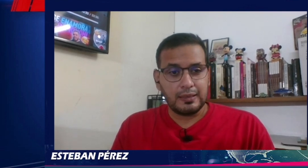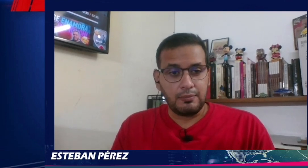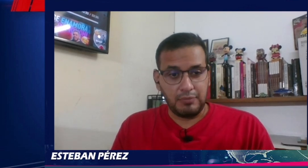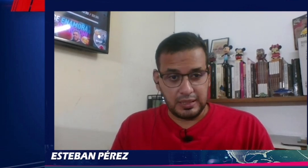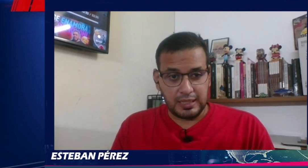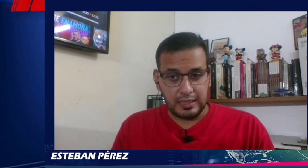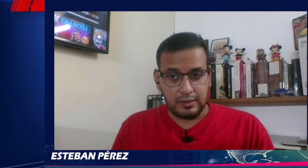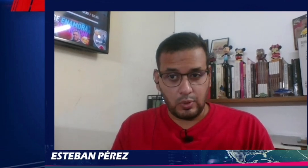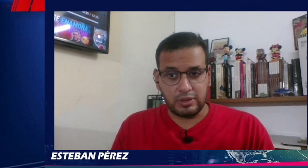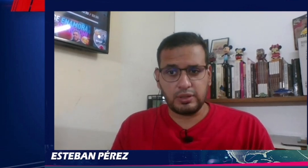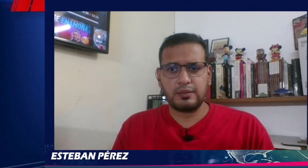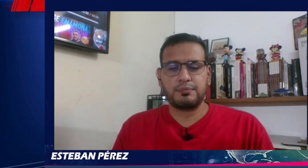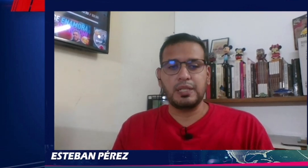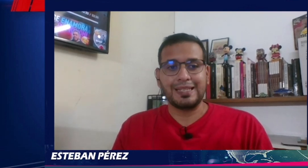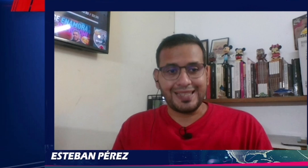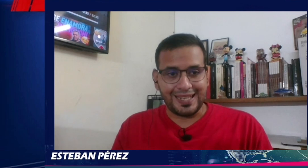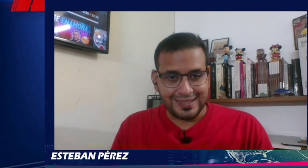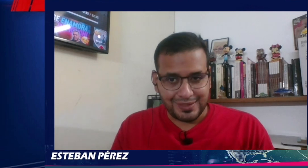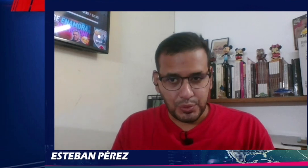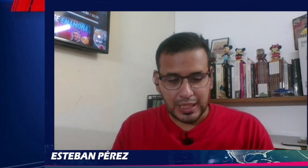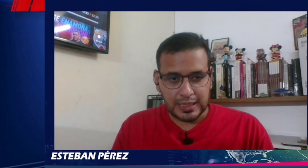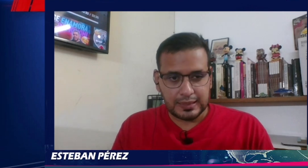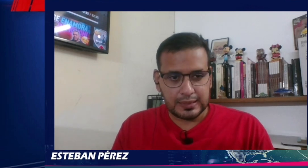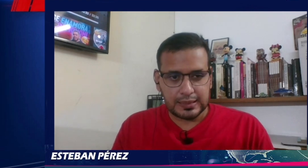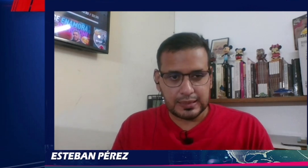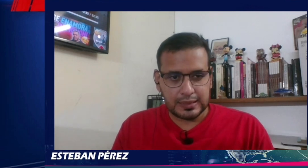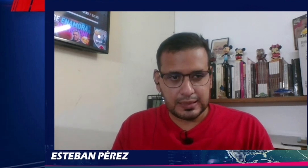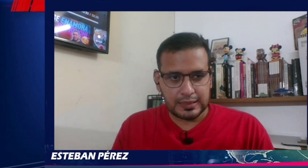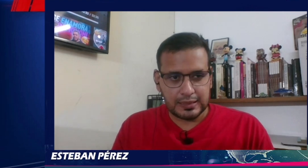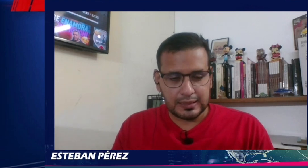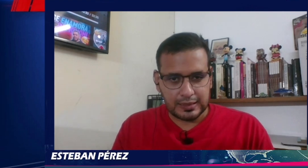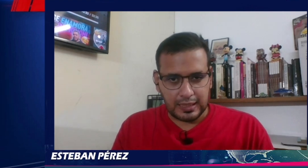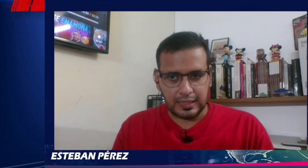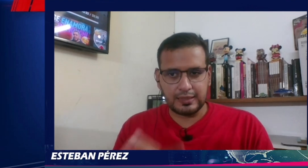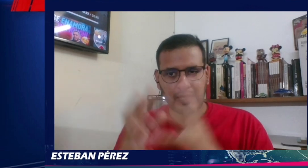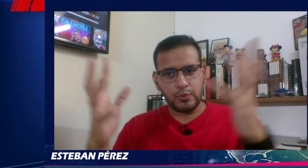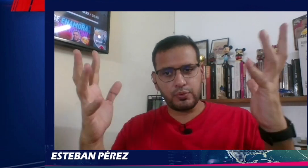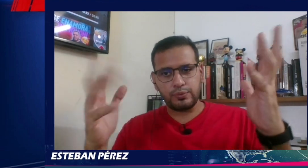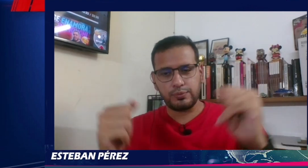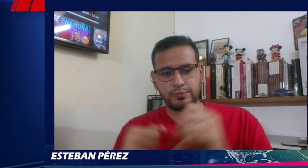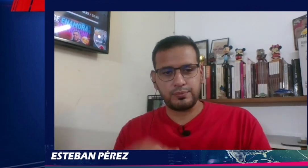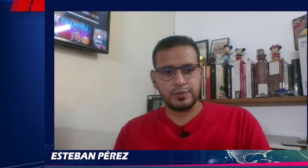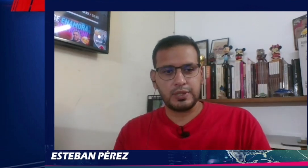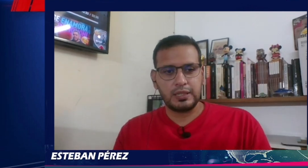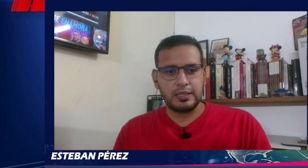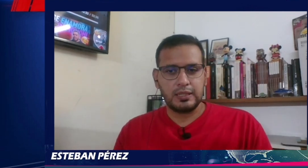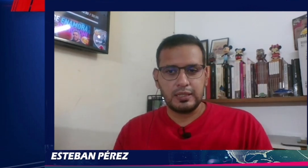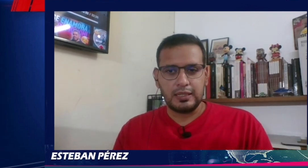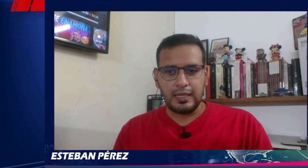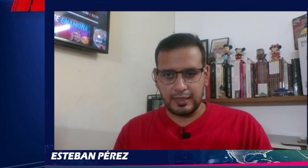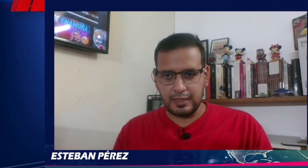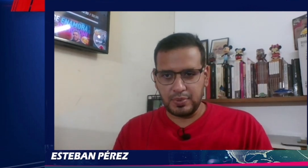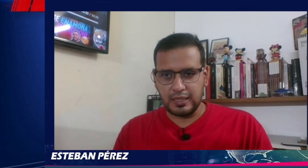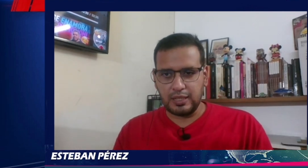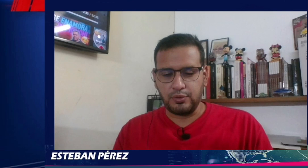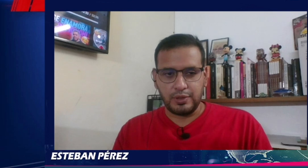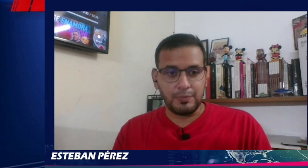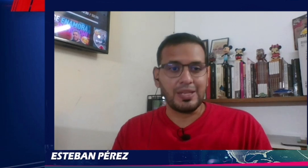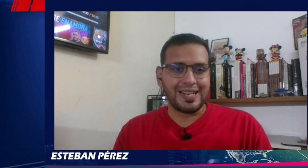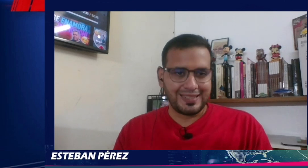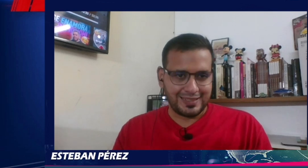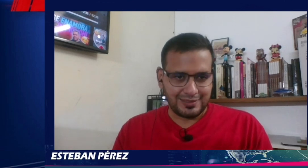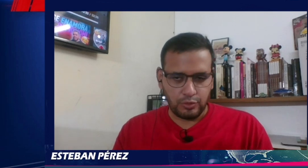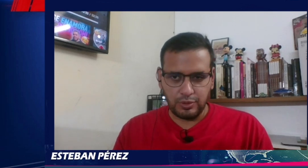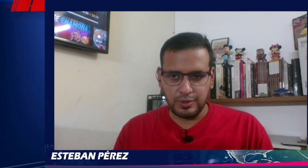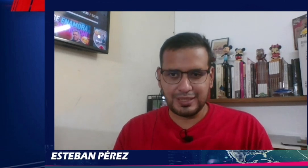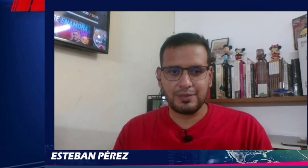Entonces, bendita 4T, benditas redes sociales, que aquí estamos, al pie de cañón. Y